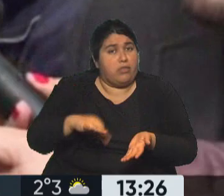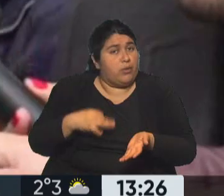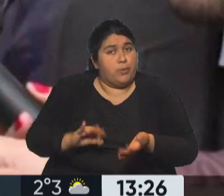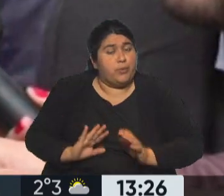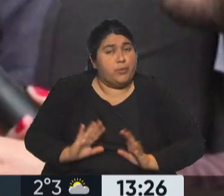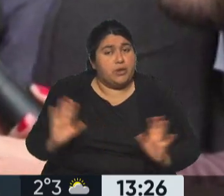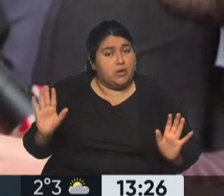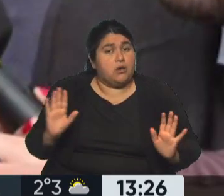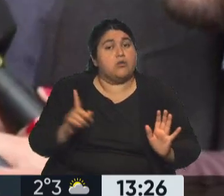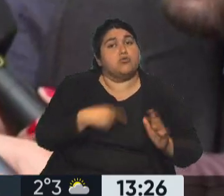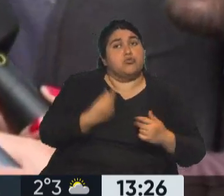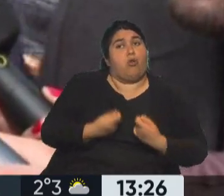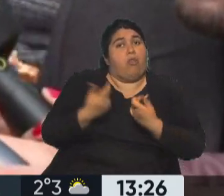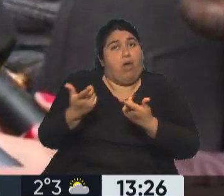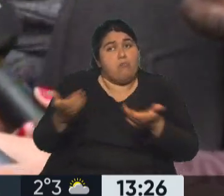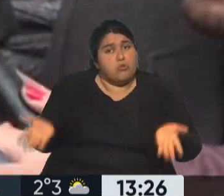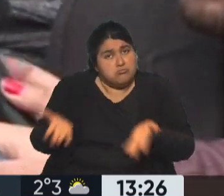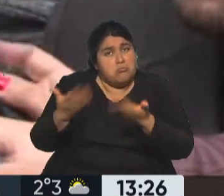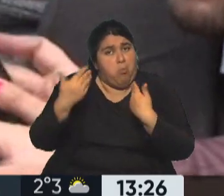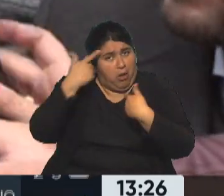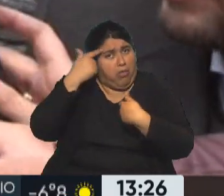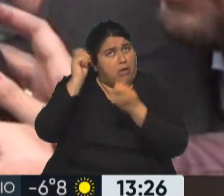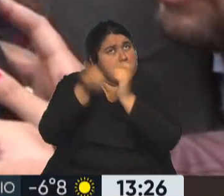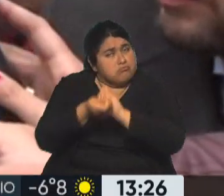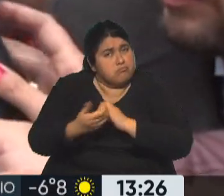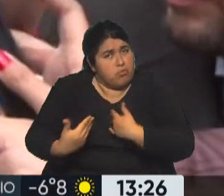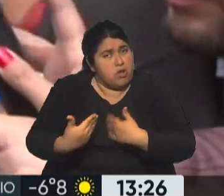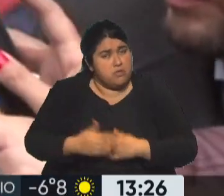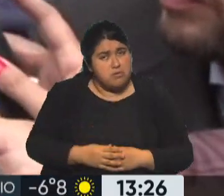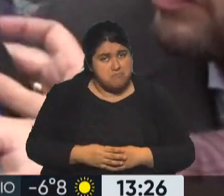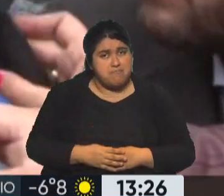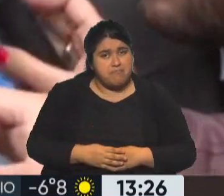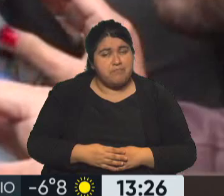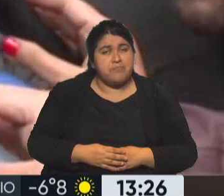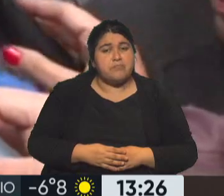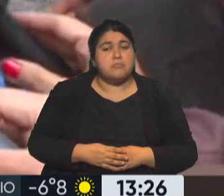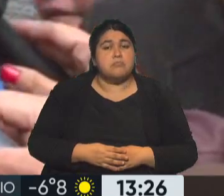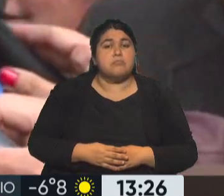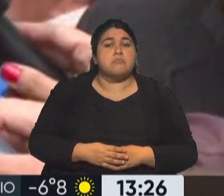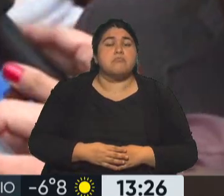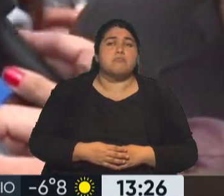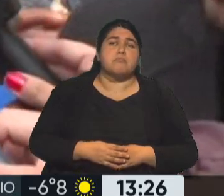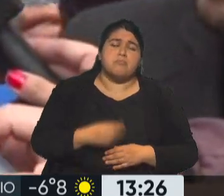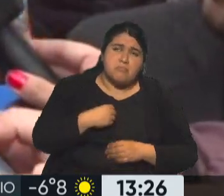también la oportunidad de poder cambiar, ¿no? Y por otro lado, nosotros vemos afectado